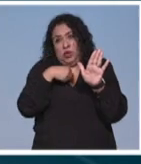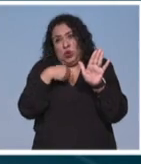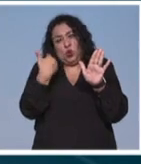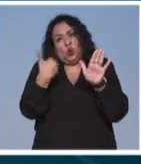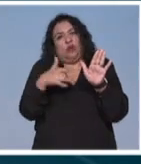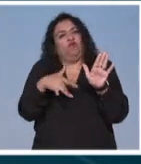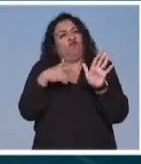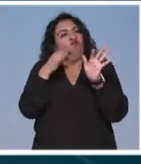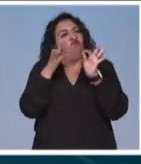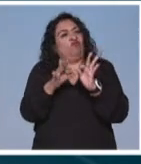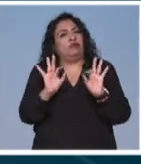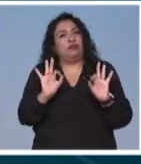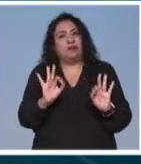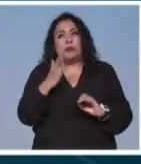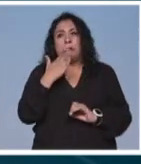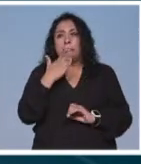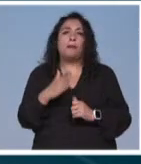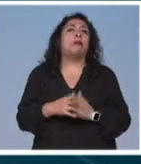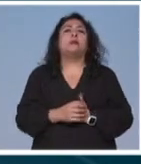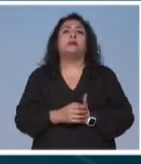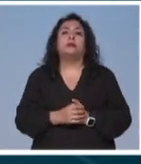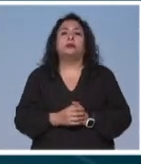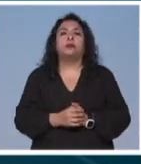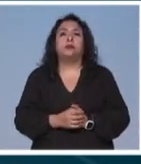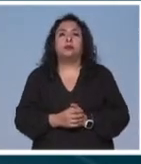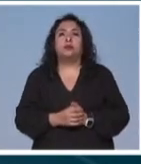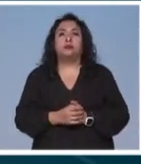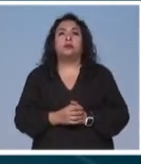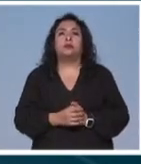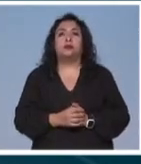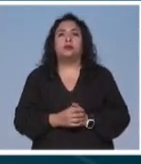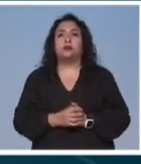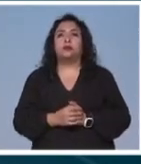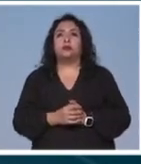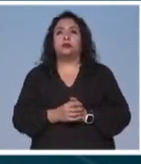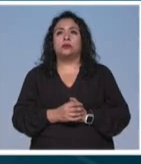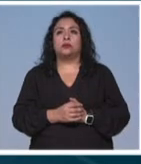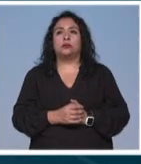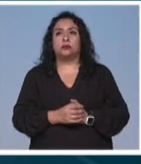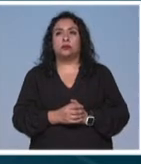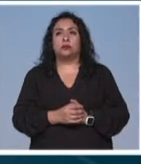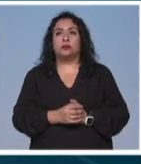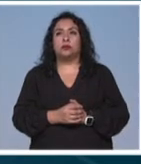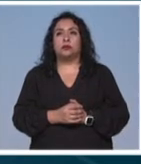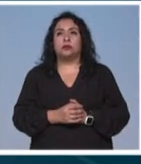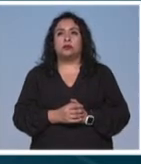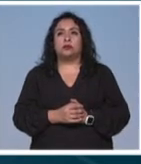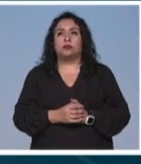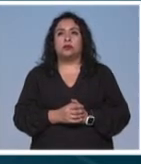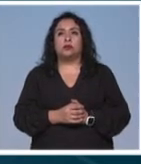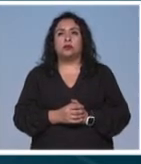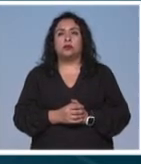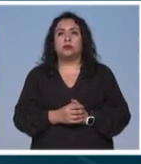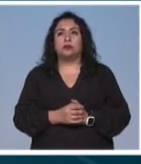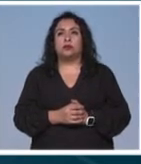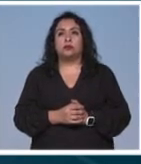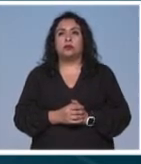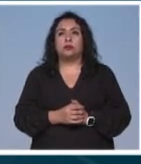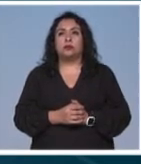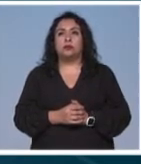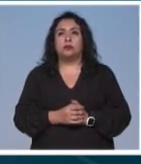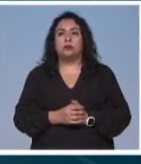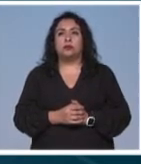muy satisfactorio. Construimos dos adoratorios, dos altares, uno para Huitzilopochtli, dios de la guerra, y